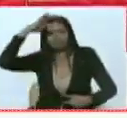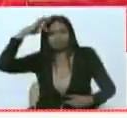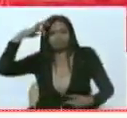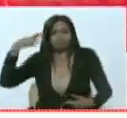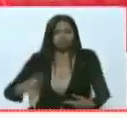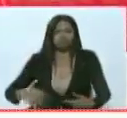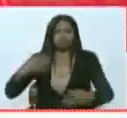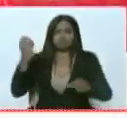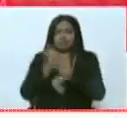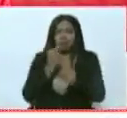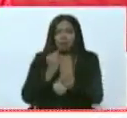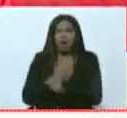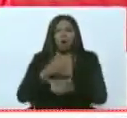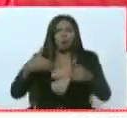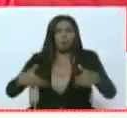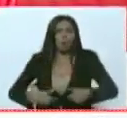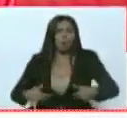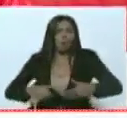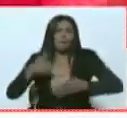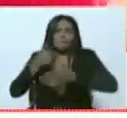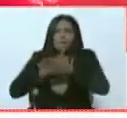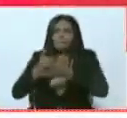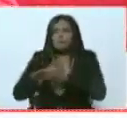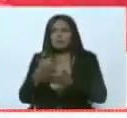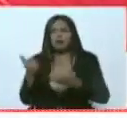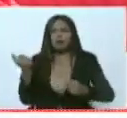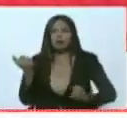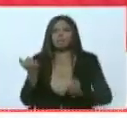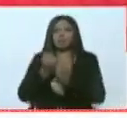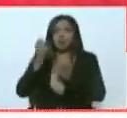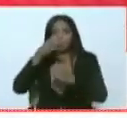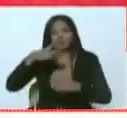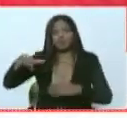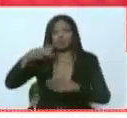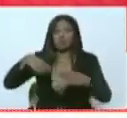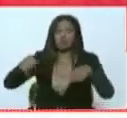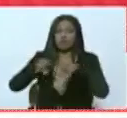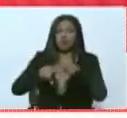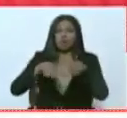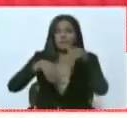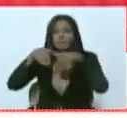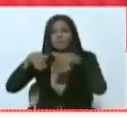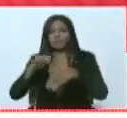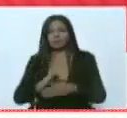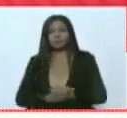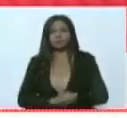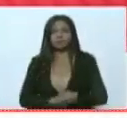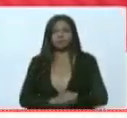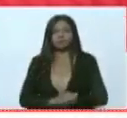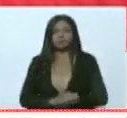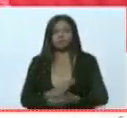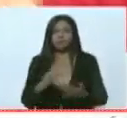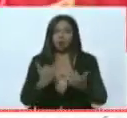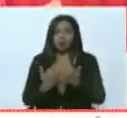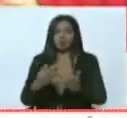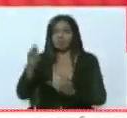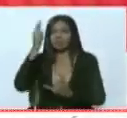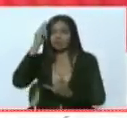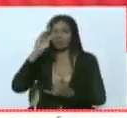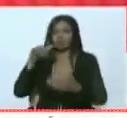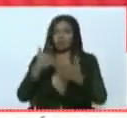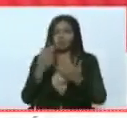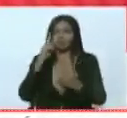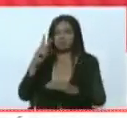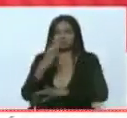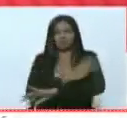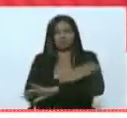el trabajo, la perseverancia, el apoyo del pueblo, la legitimidad popular. Ahora, estas razones no le importan a los